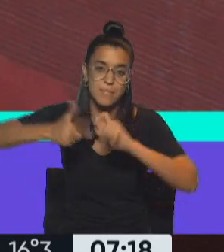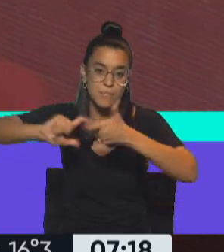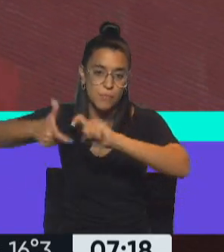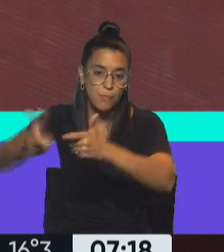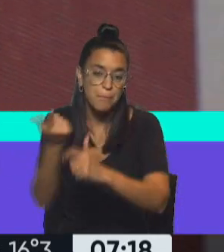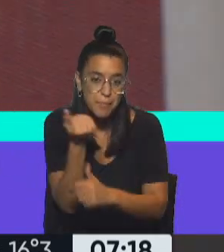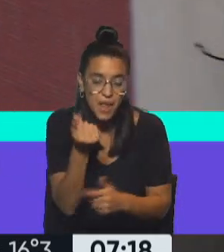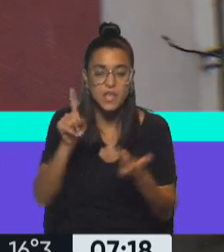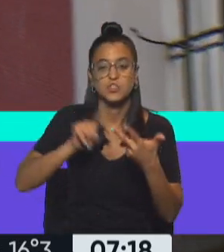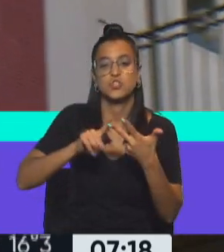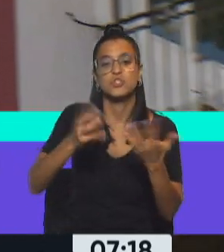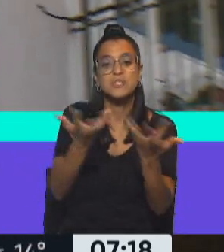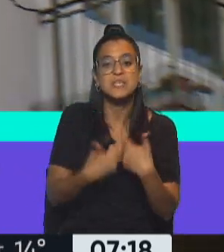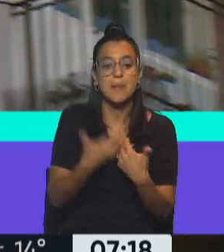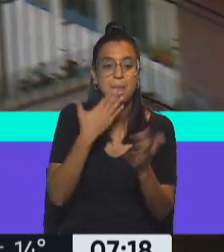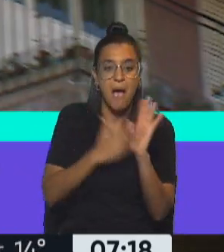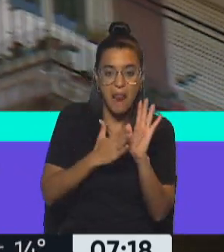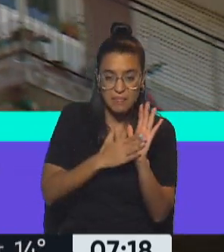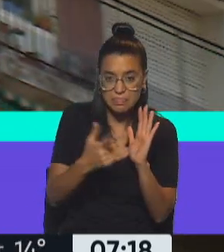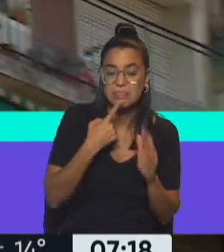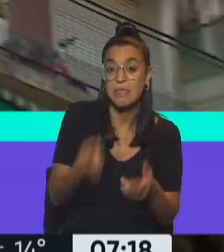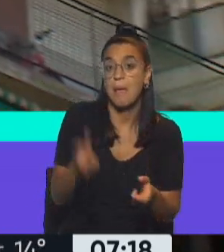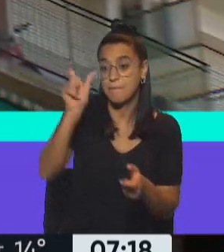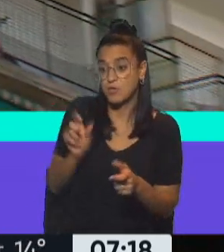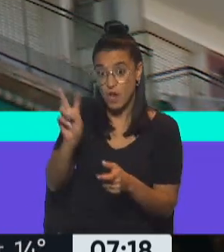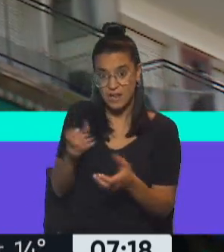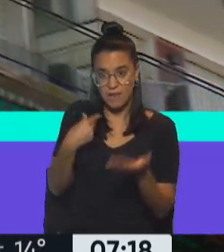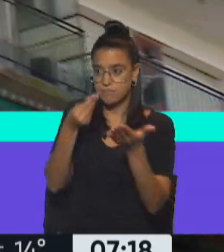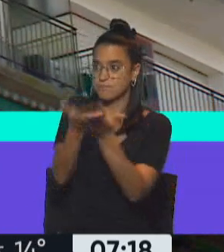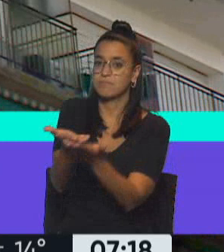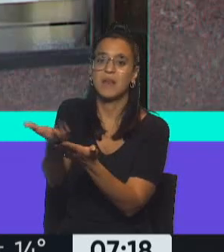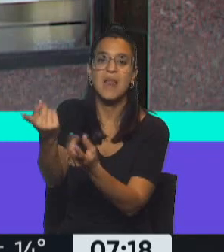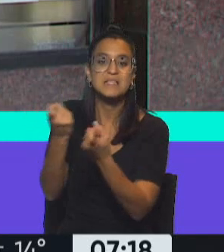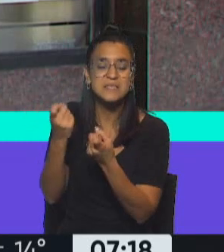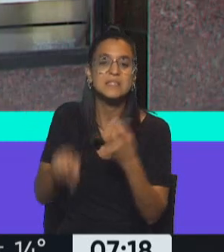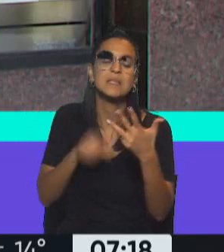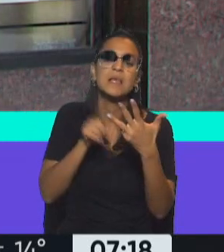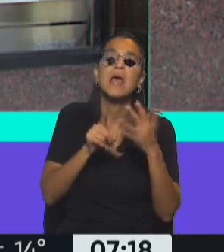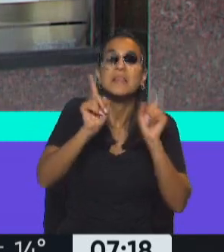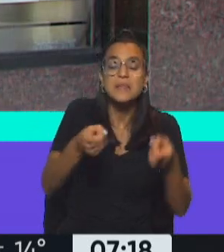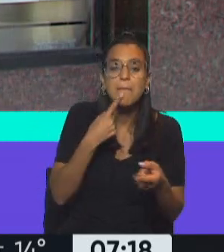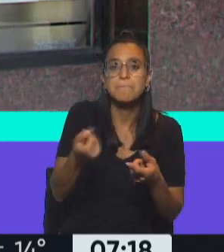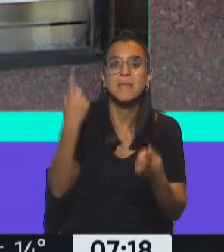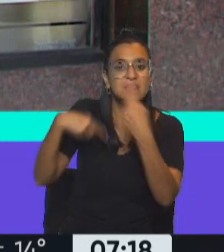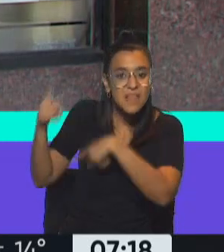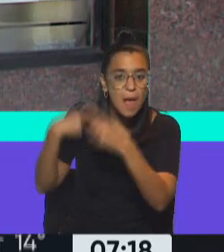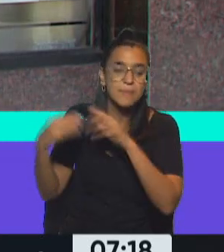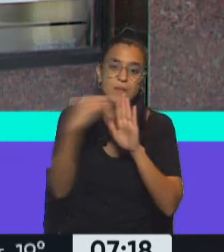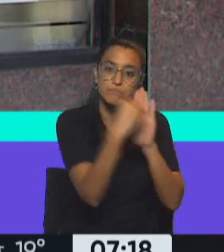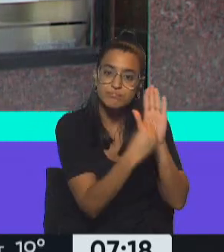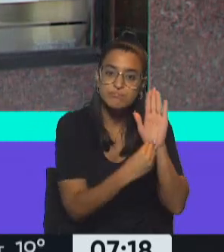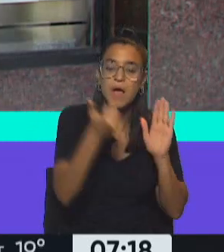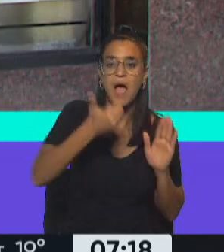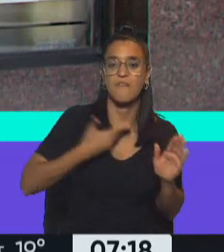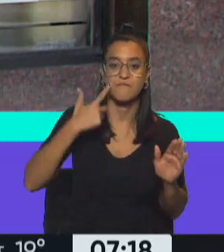precios, el sistema de garantías que el inquilino debe presentar para alquilar y el trámite de registro de contratos en la AFIP.